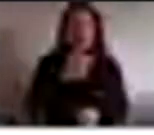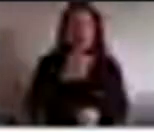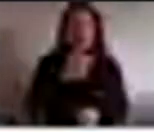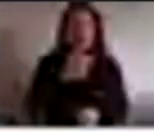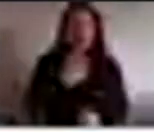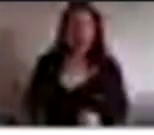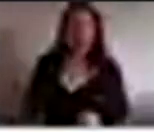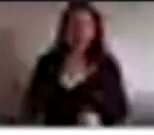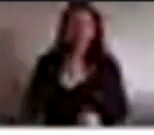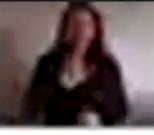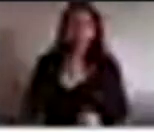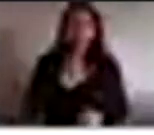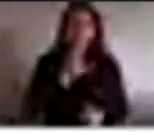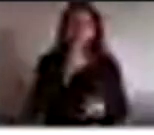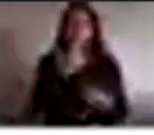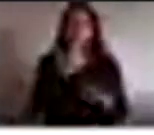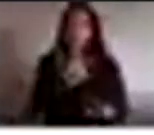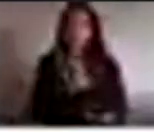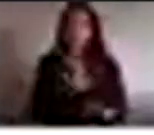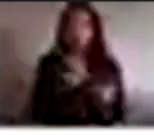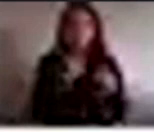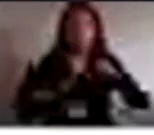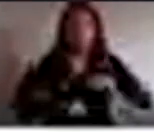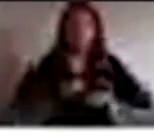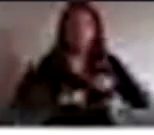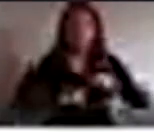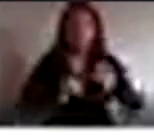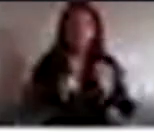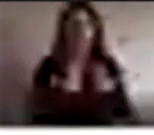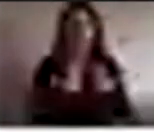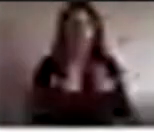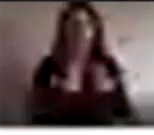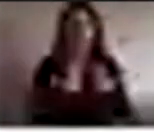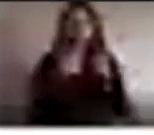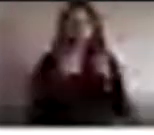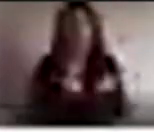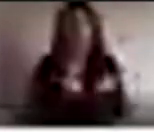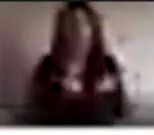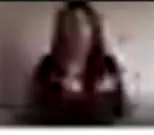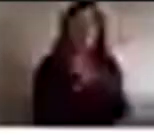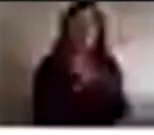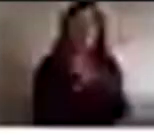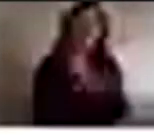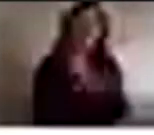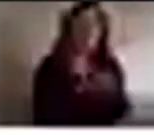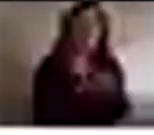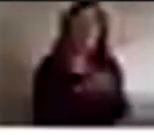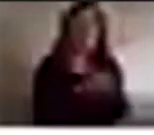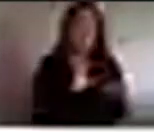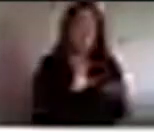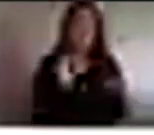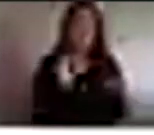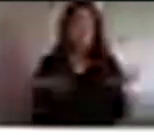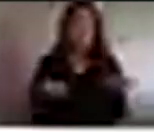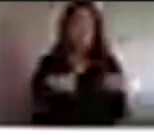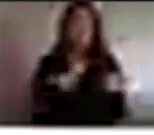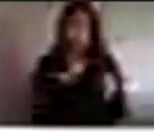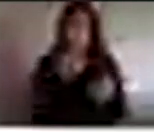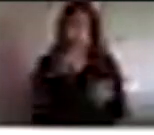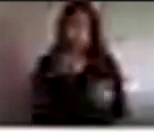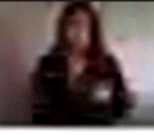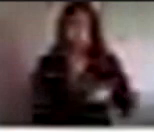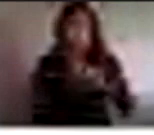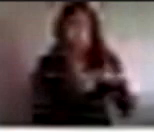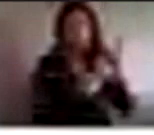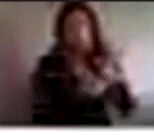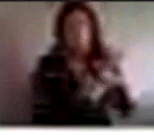de la empresa y el desahucio del trabajador. Cumpliendo además, como señalé en mi presentación, con todas